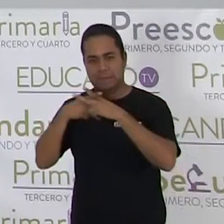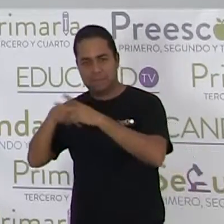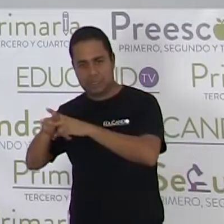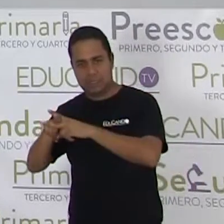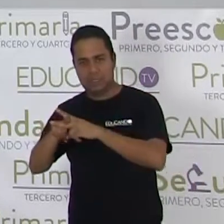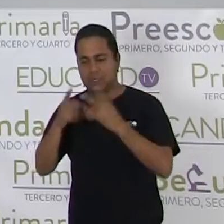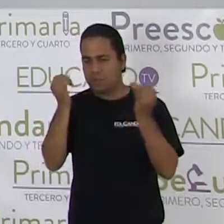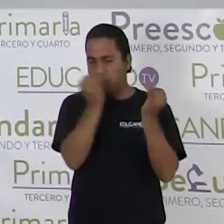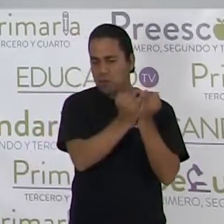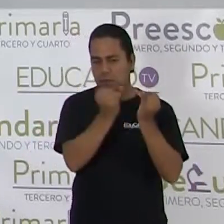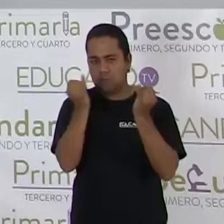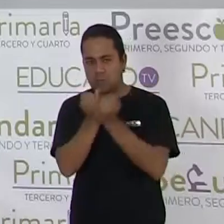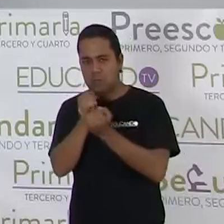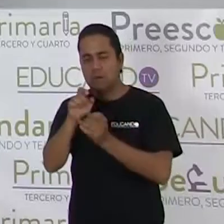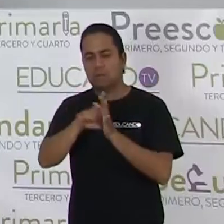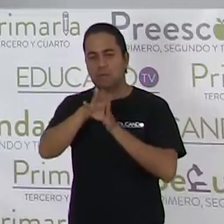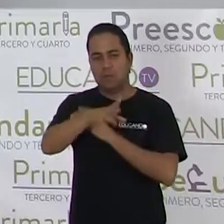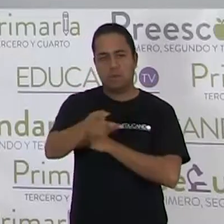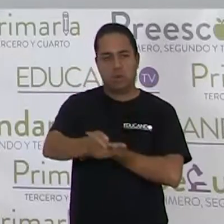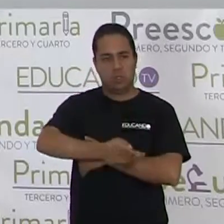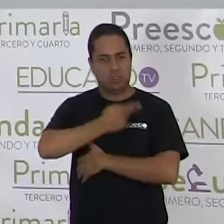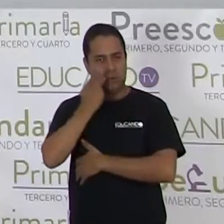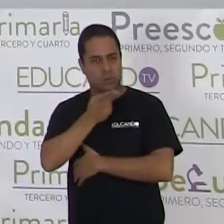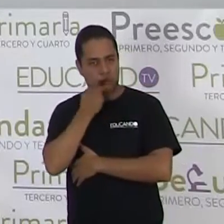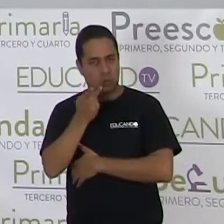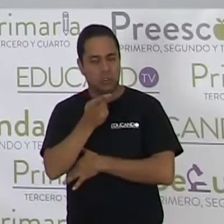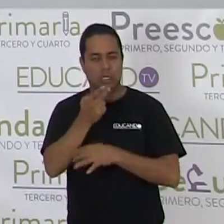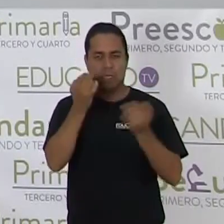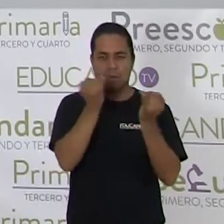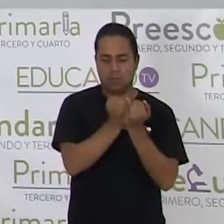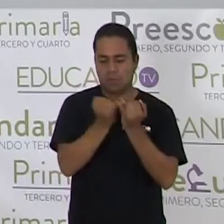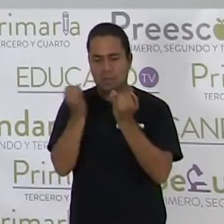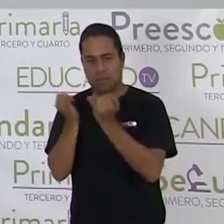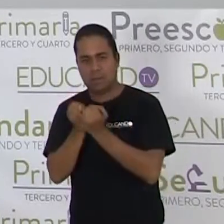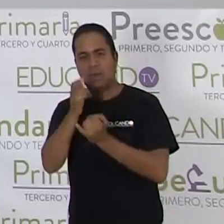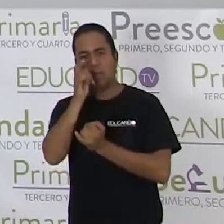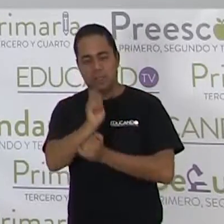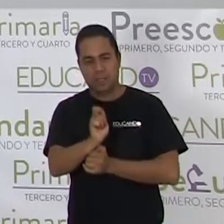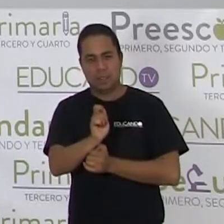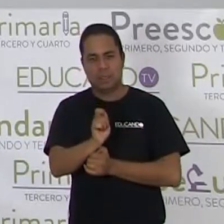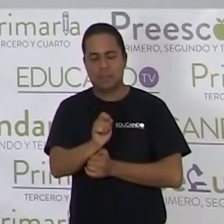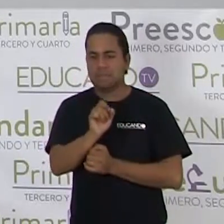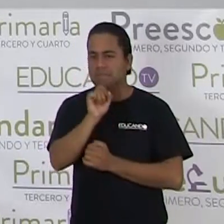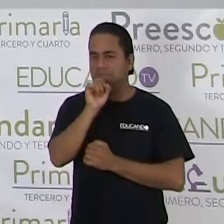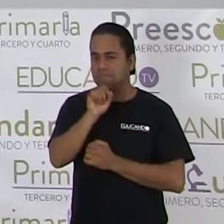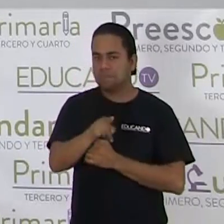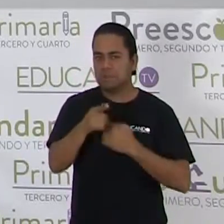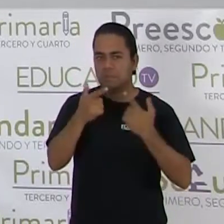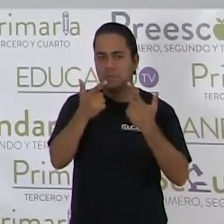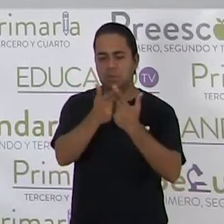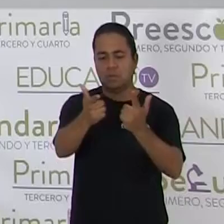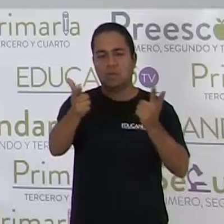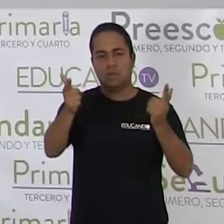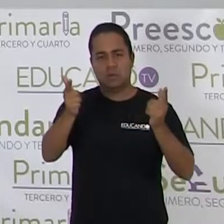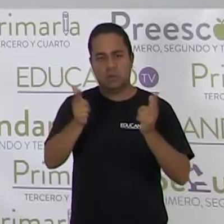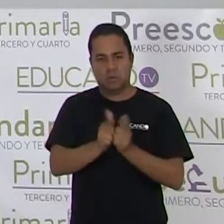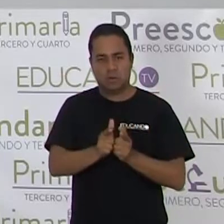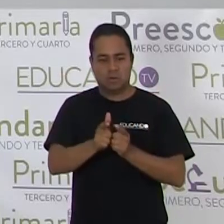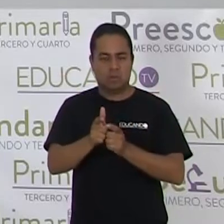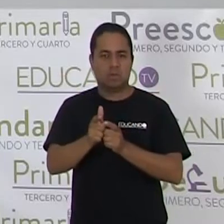cuando suenan igual, van a pertenecer a lo que llamamos